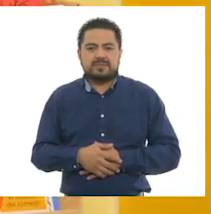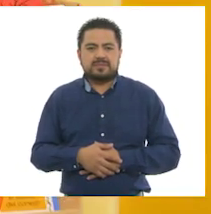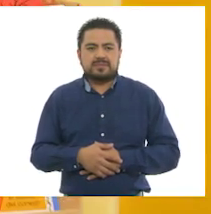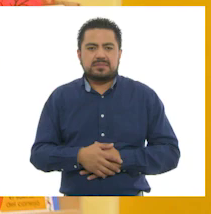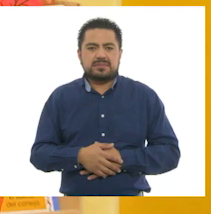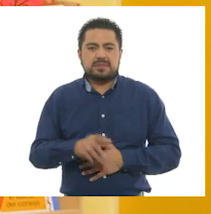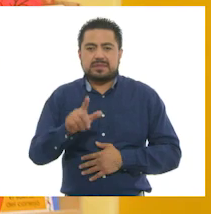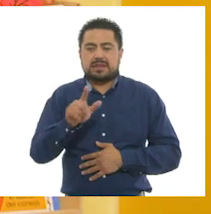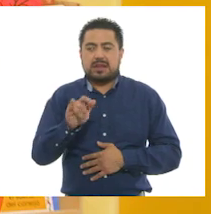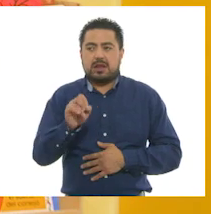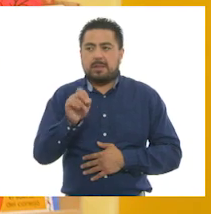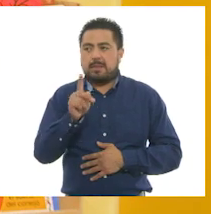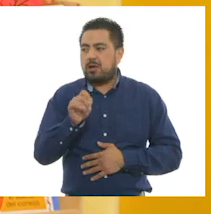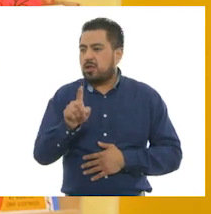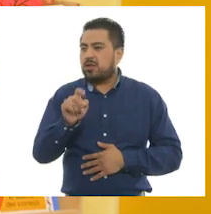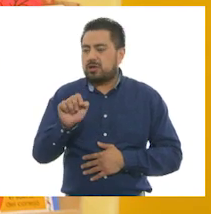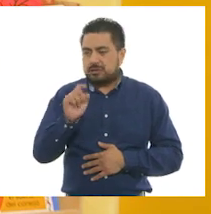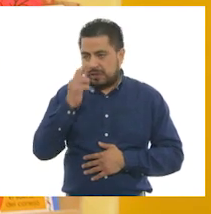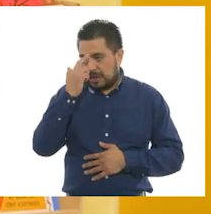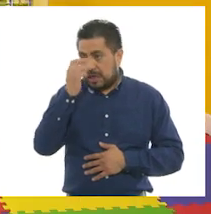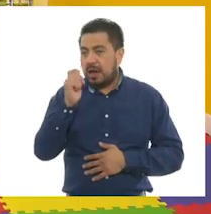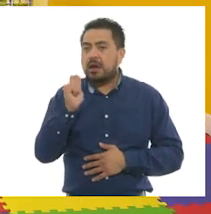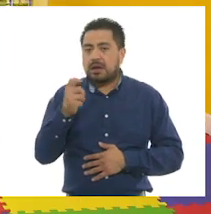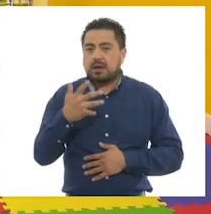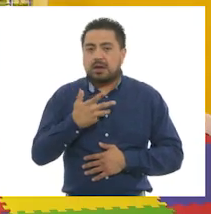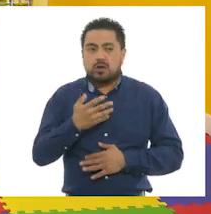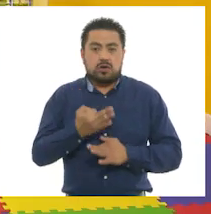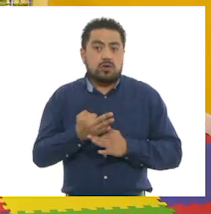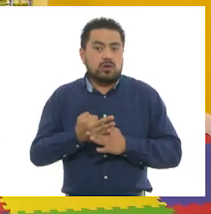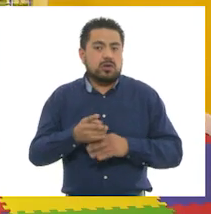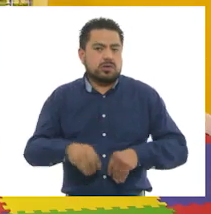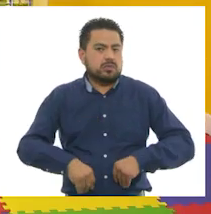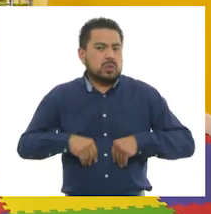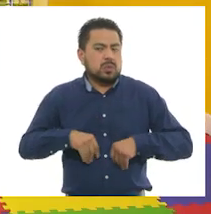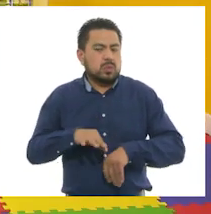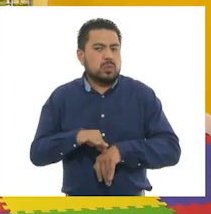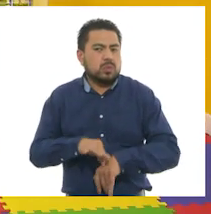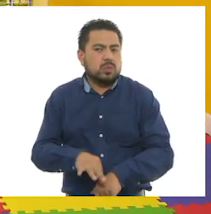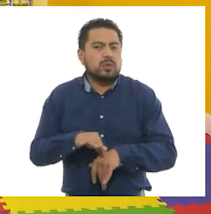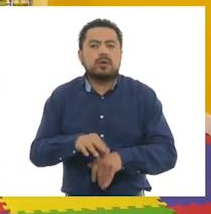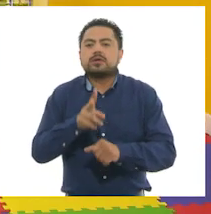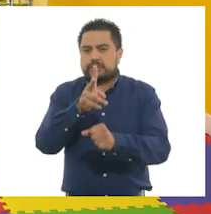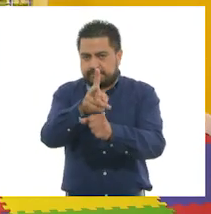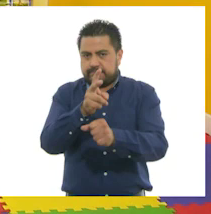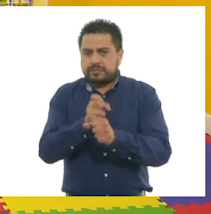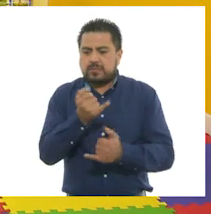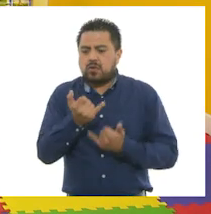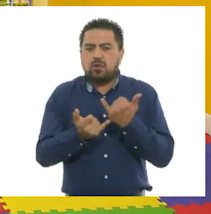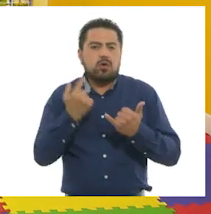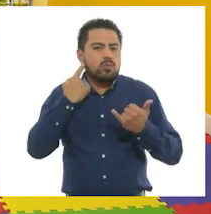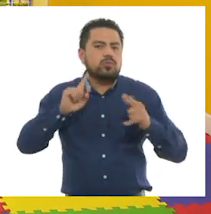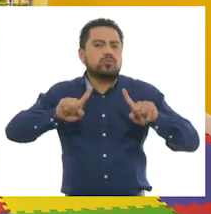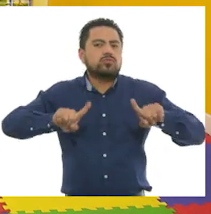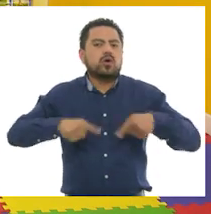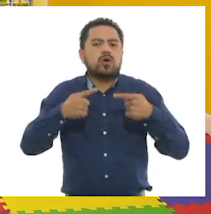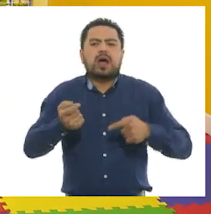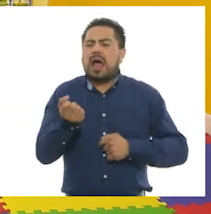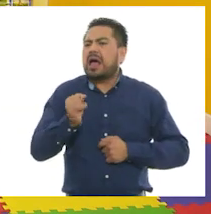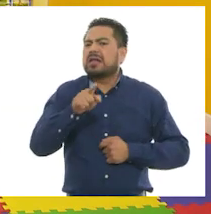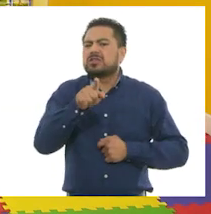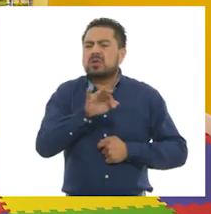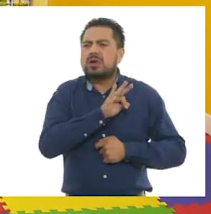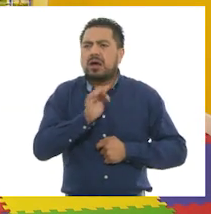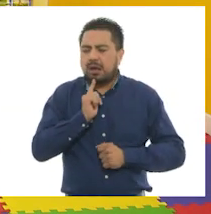Don Leopoldo tiene toda la razón. Y para que lo vivamos en carne propia, te invito a jugar con música y así tú misma